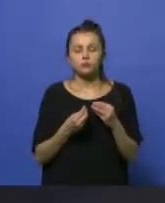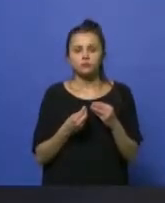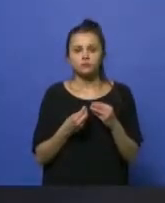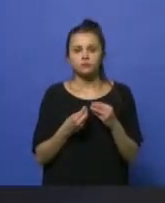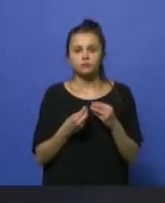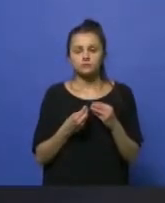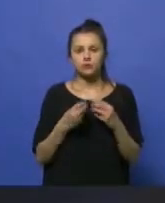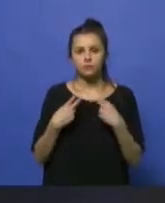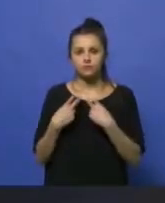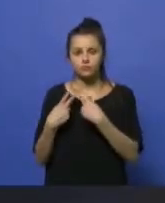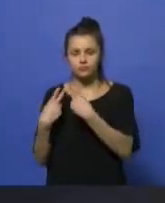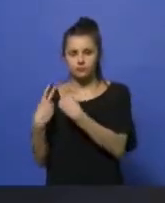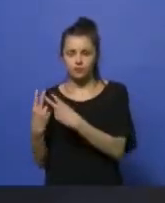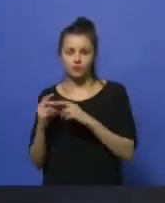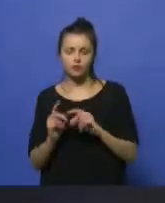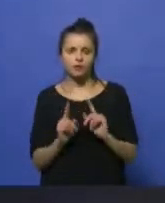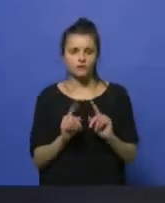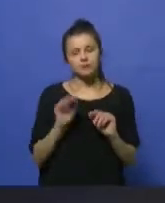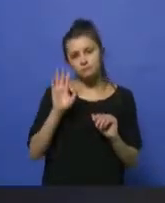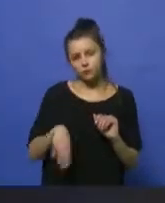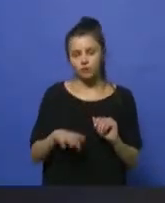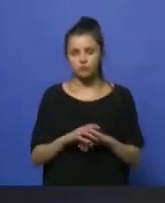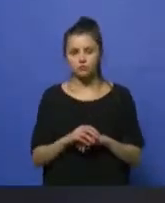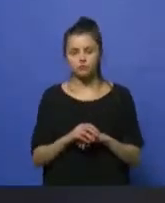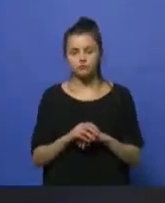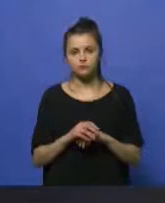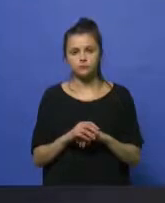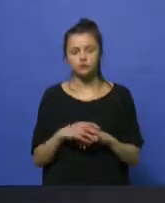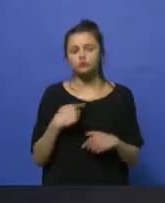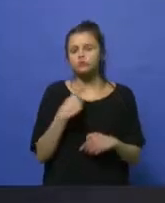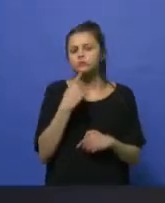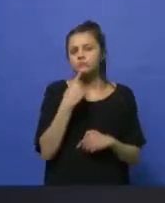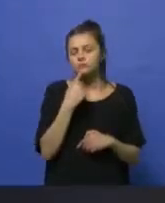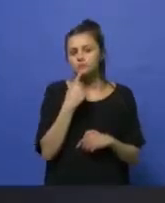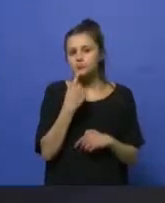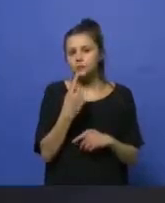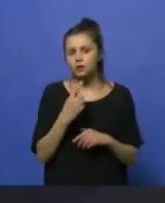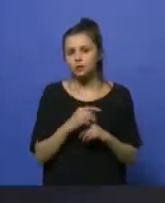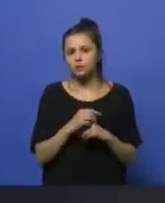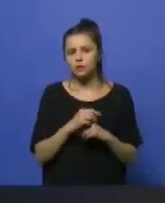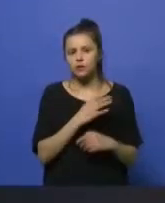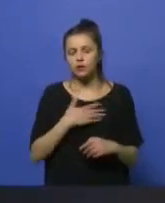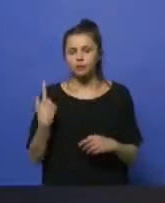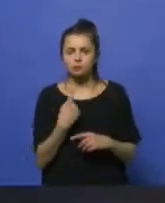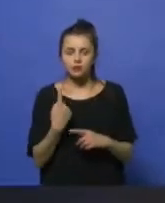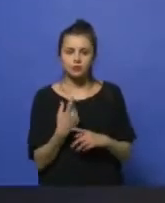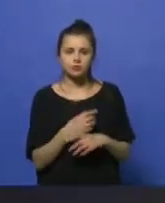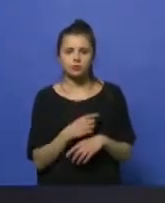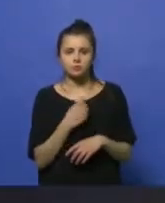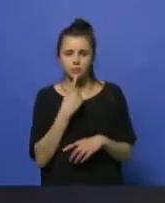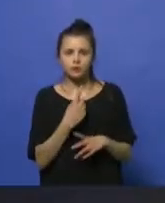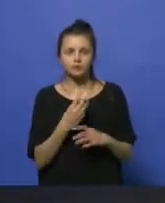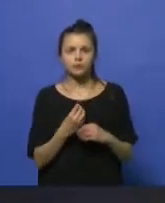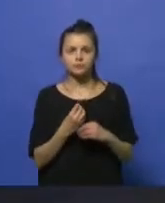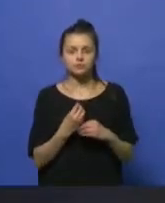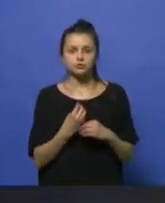para que pueda viajar, que son los menos. Sí. Pero la pregunta que me hago, sí, es nuestro director que me da. Está full, ¿no? Sí. Sí. Le digo,